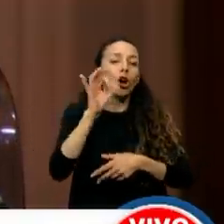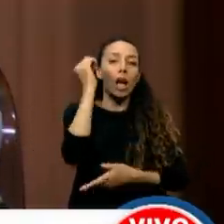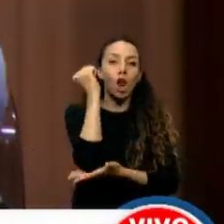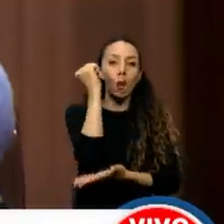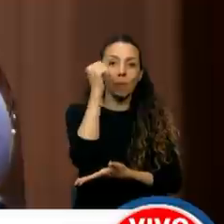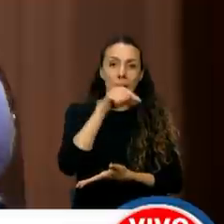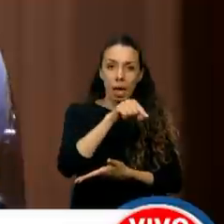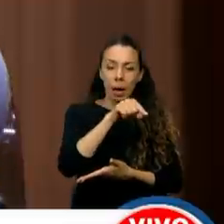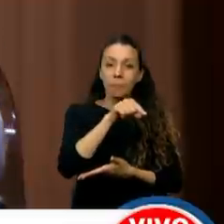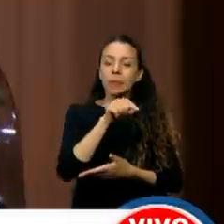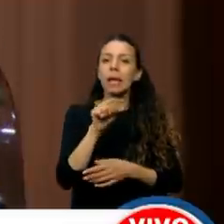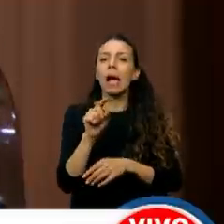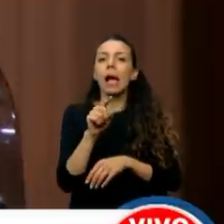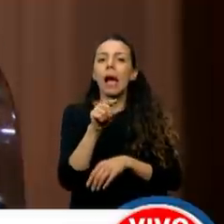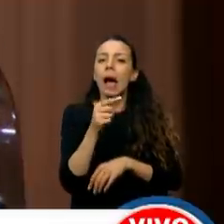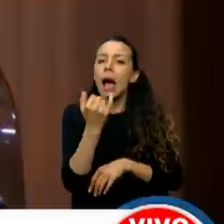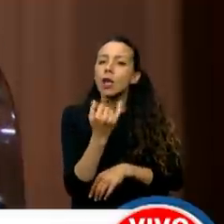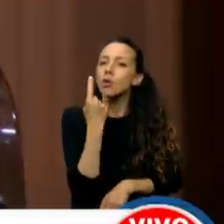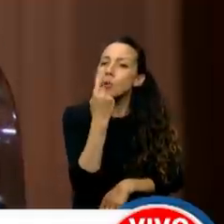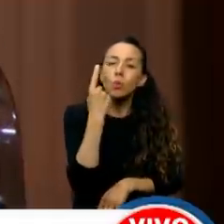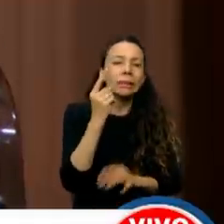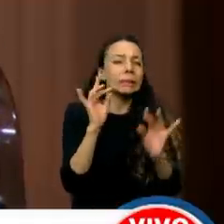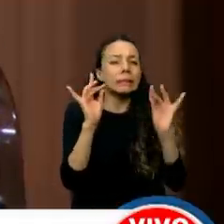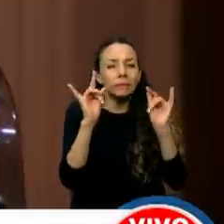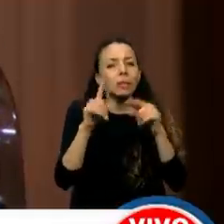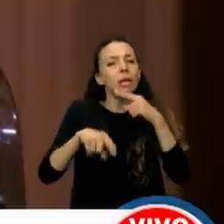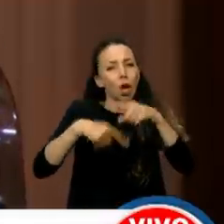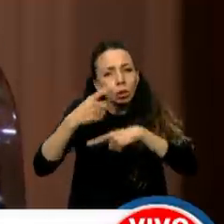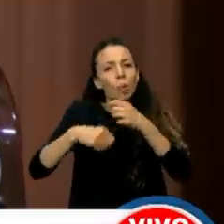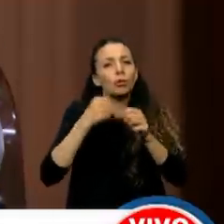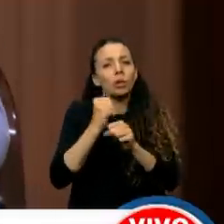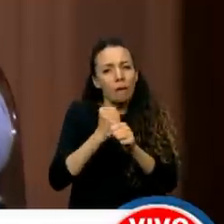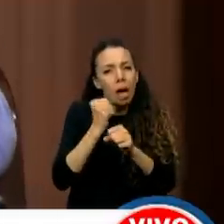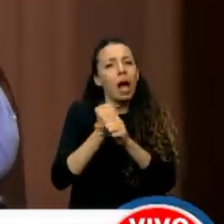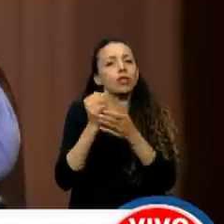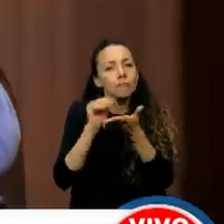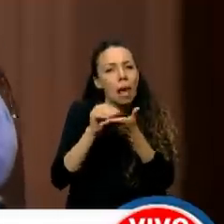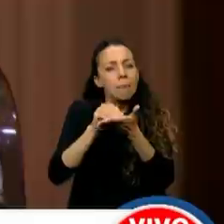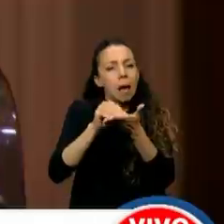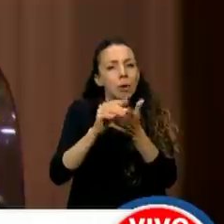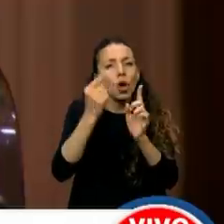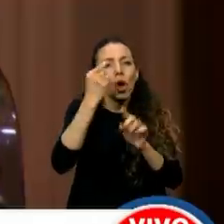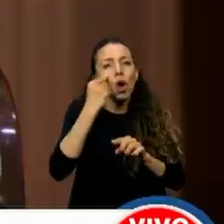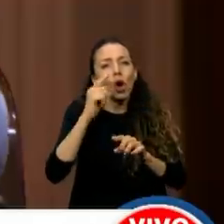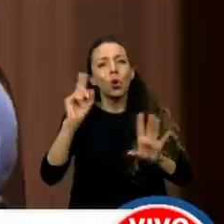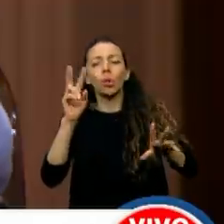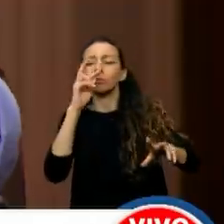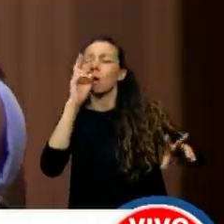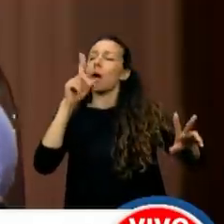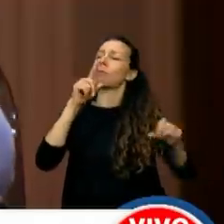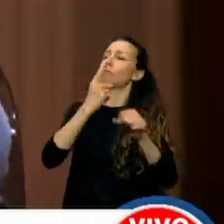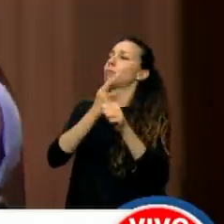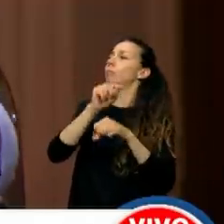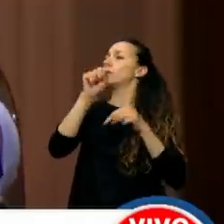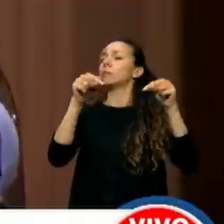que nos costó mucho y que la vamos a seguir trabajando pero hay que tener mucho cuidado con esto de escupir para arriba porque es el mismo